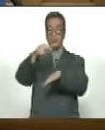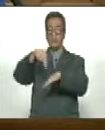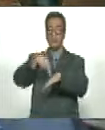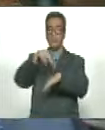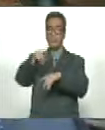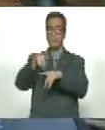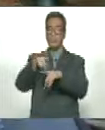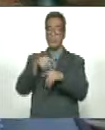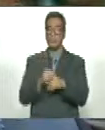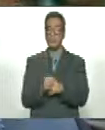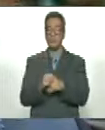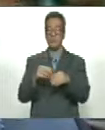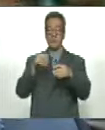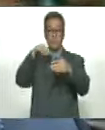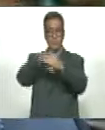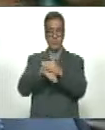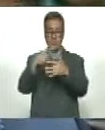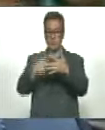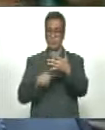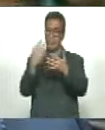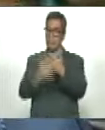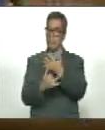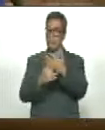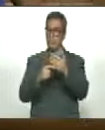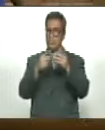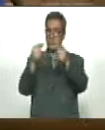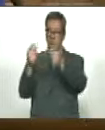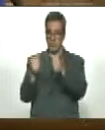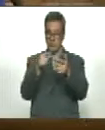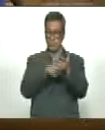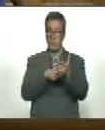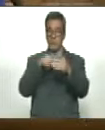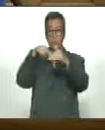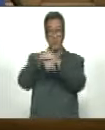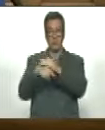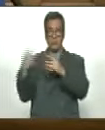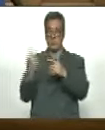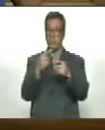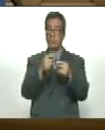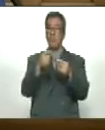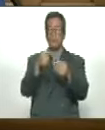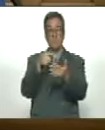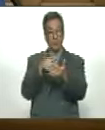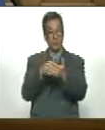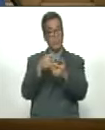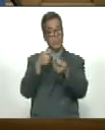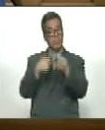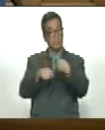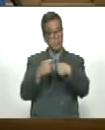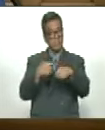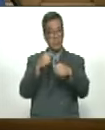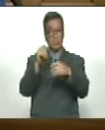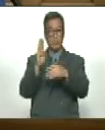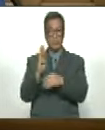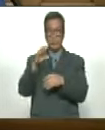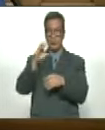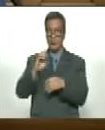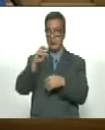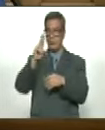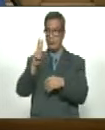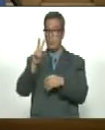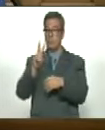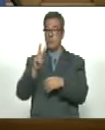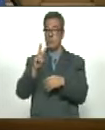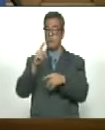Nacional, mediante la cual remite el proyecto de presupuesto de ingresos y gastos operativos del Banco Central de